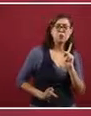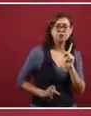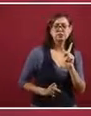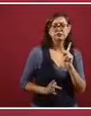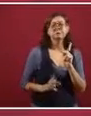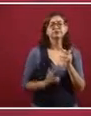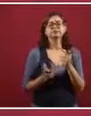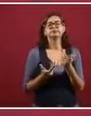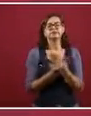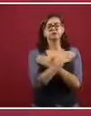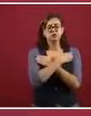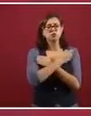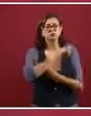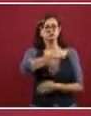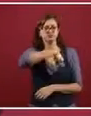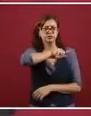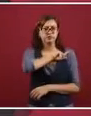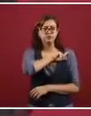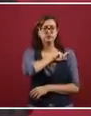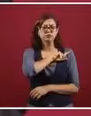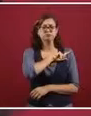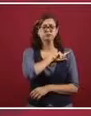en educación, en salud,